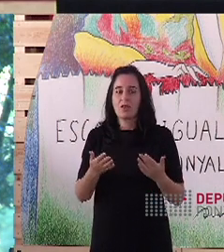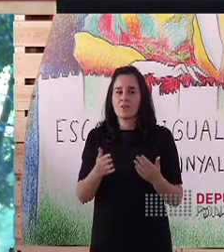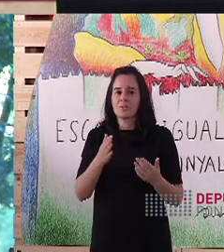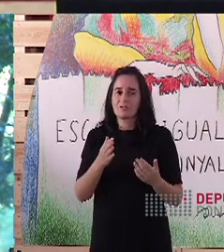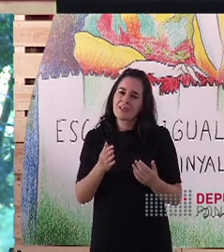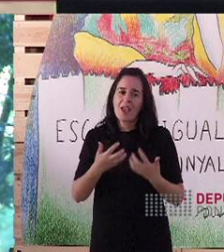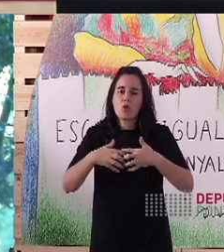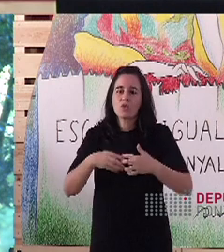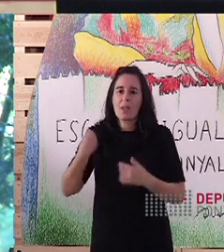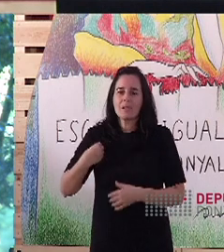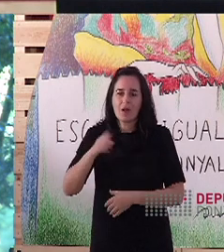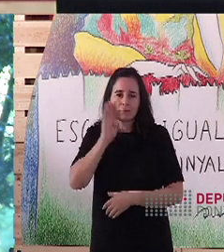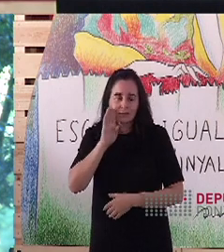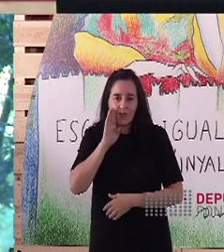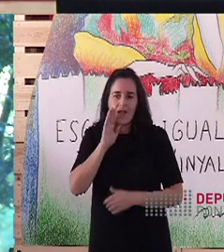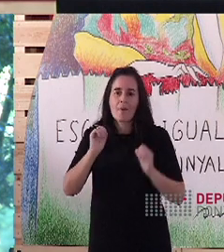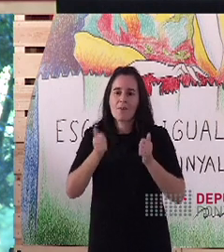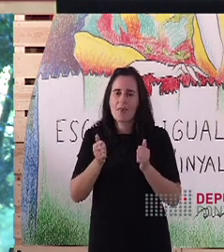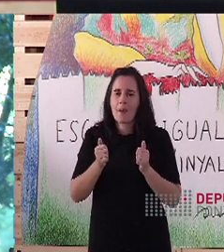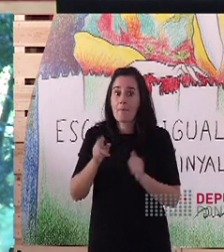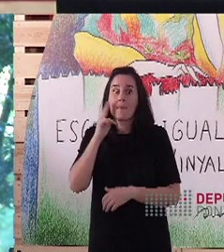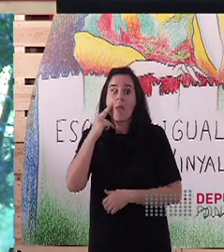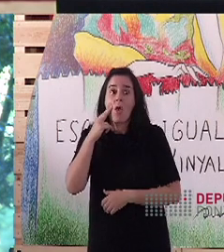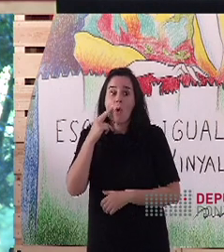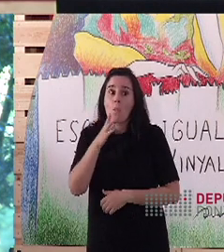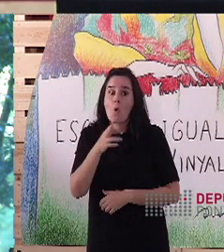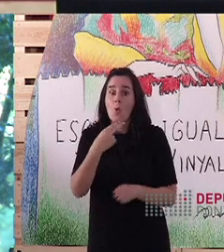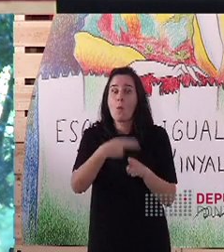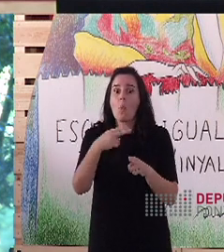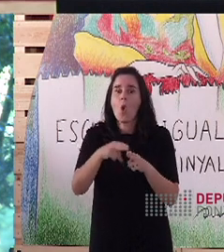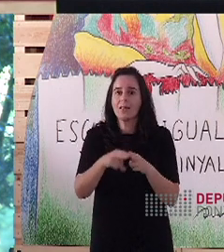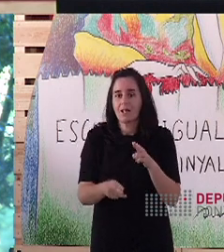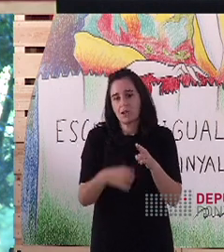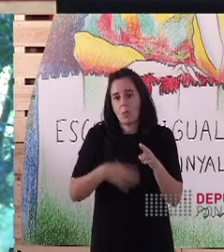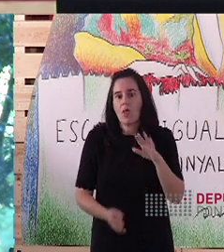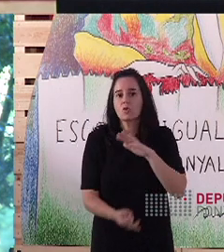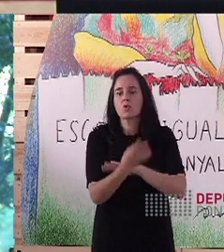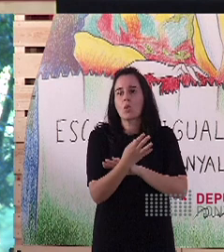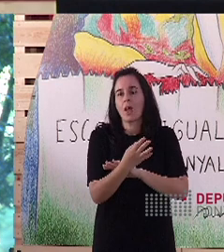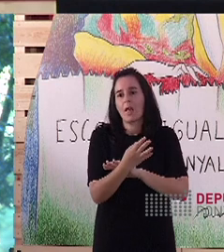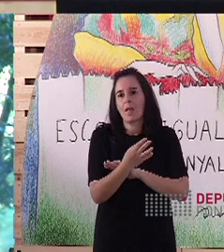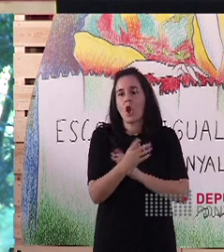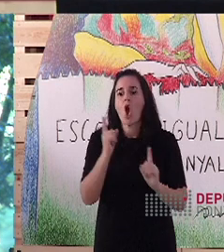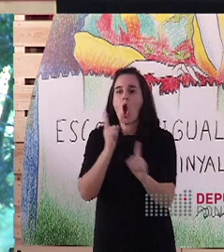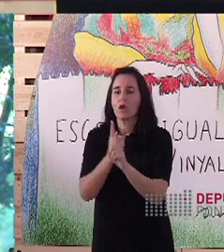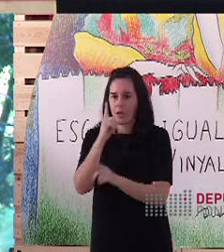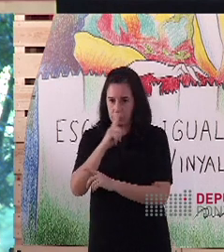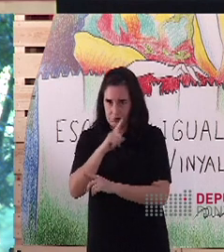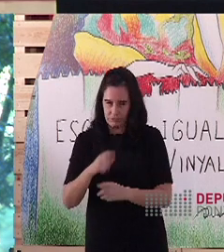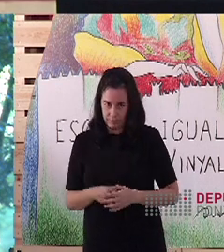hagan políticas abolicionistas que penalicen y criminalicen la